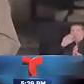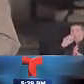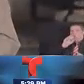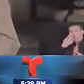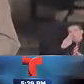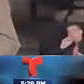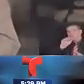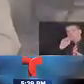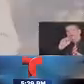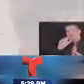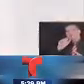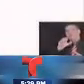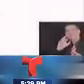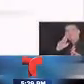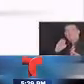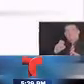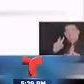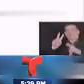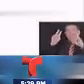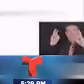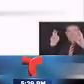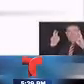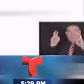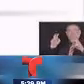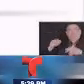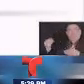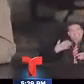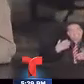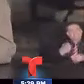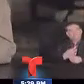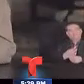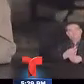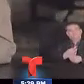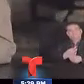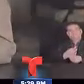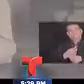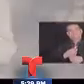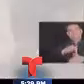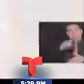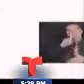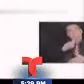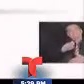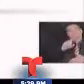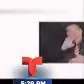fue lo que dijo el gobernador respecto a esta situación. En resumen,